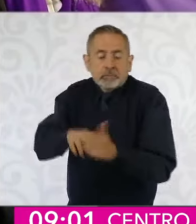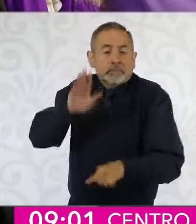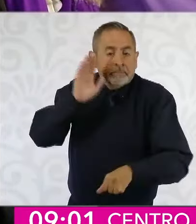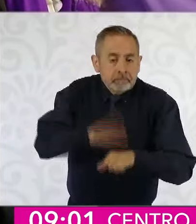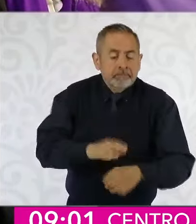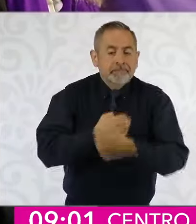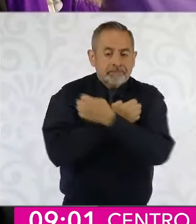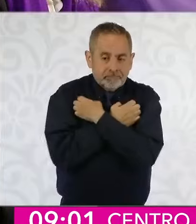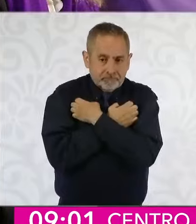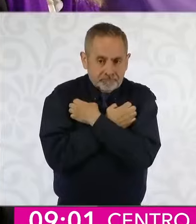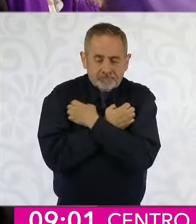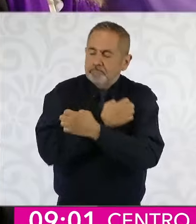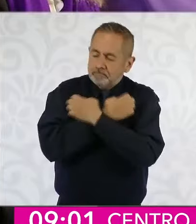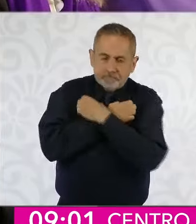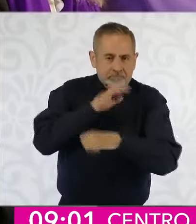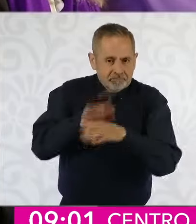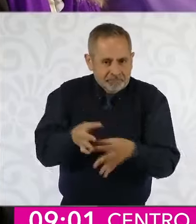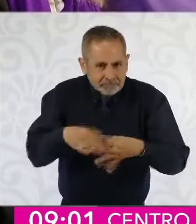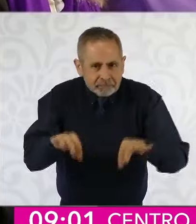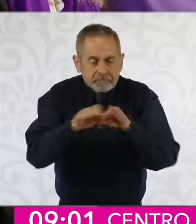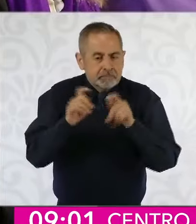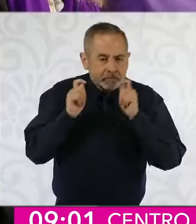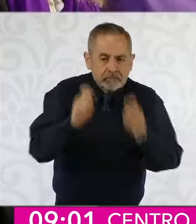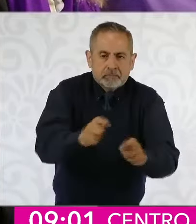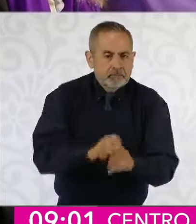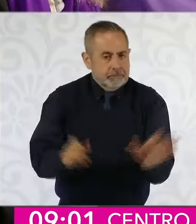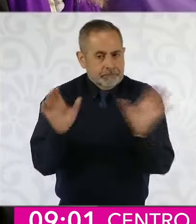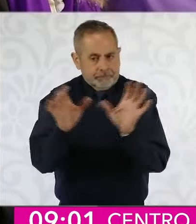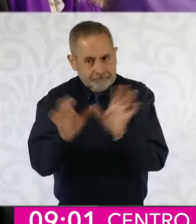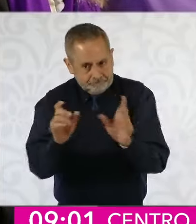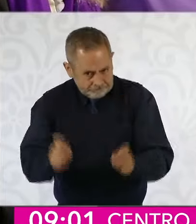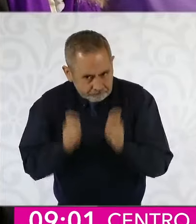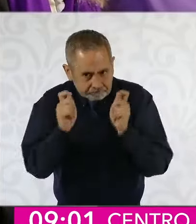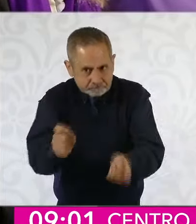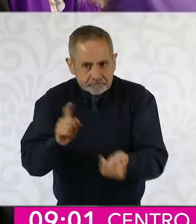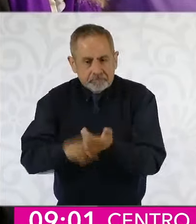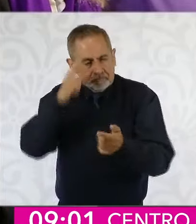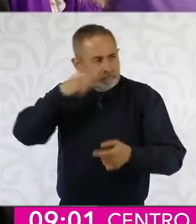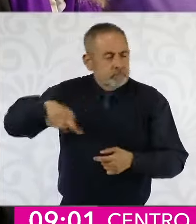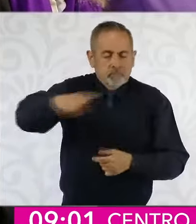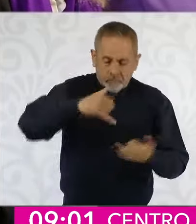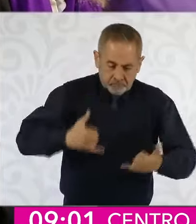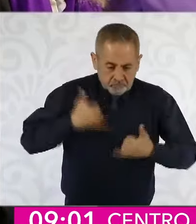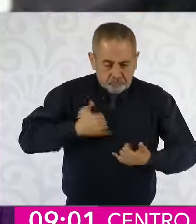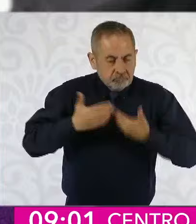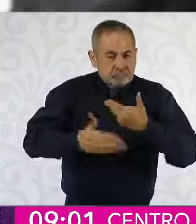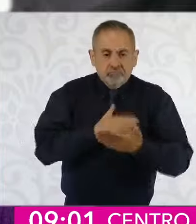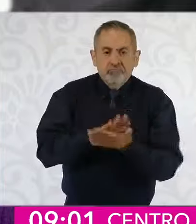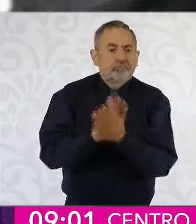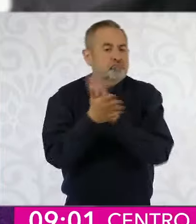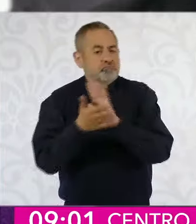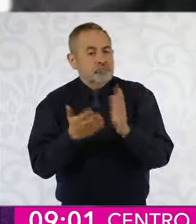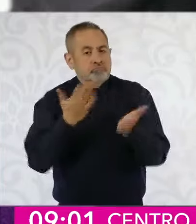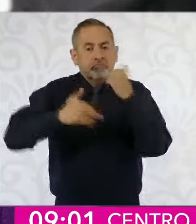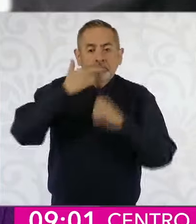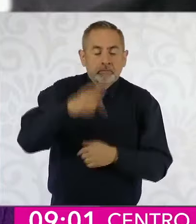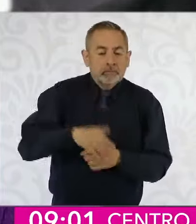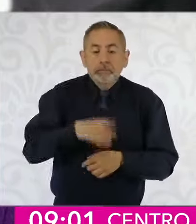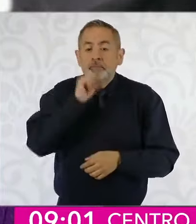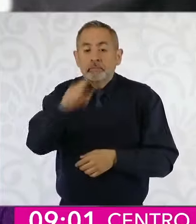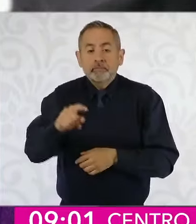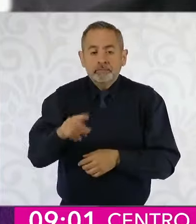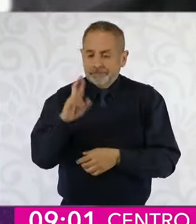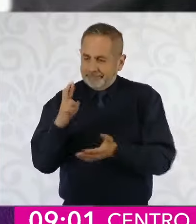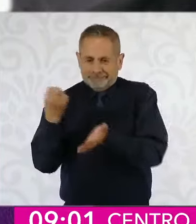las carreras técnicas y las certificaciones para garantizar esa transición de los jóvenes. También está el incremento de patentes,